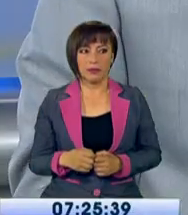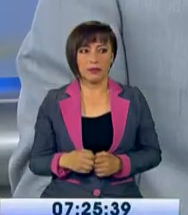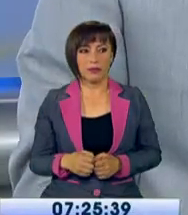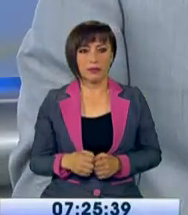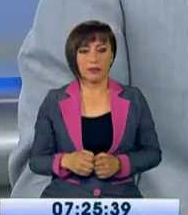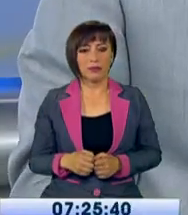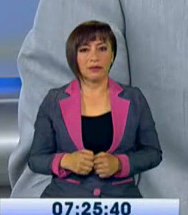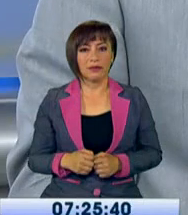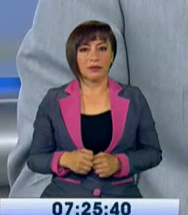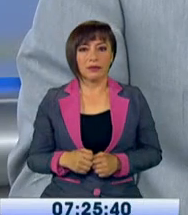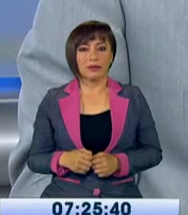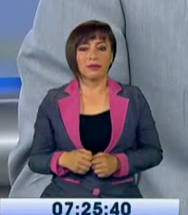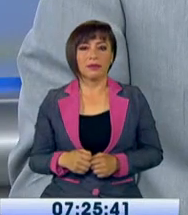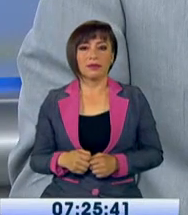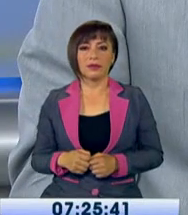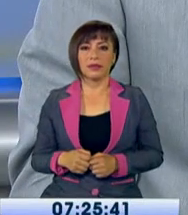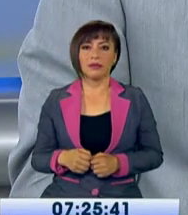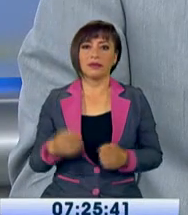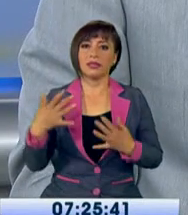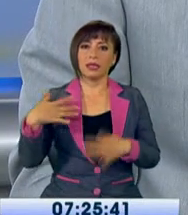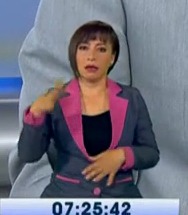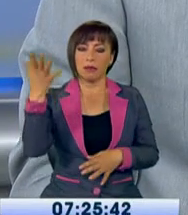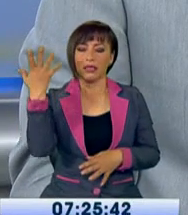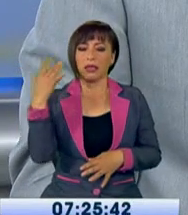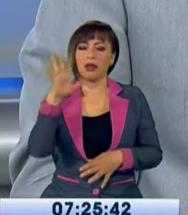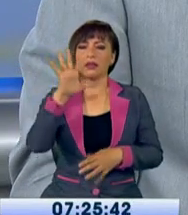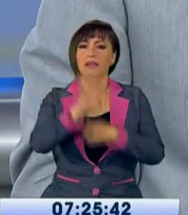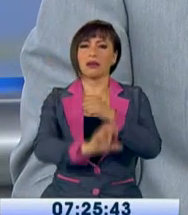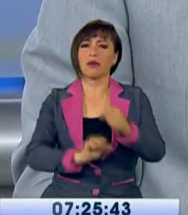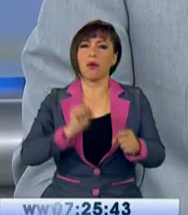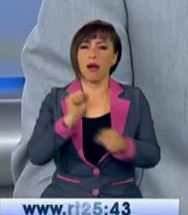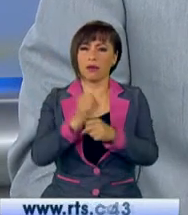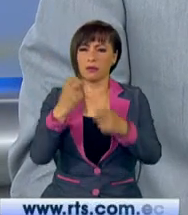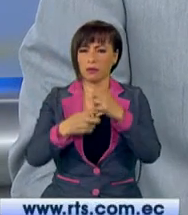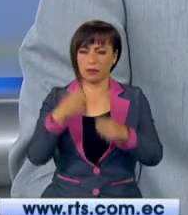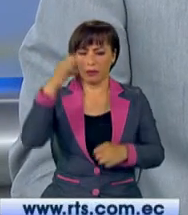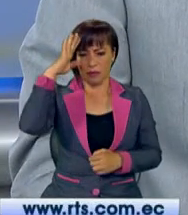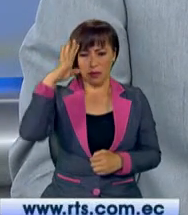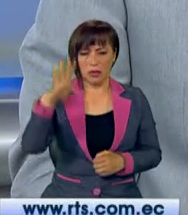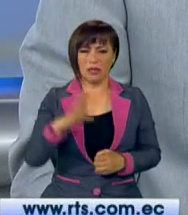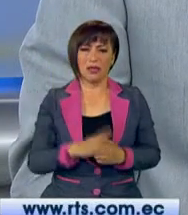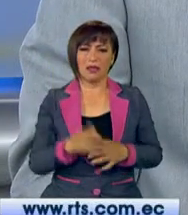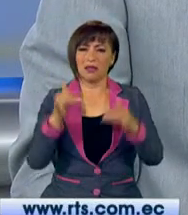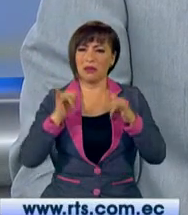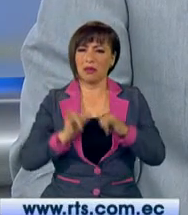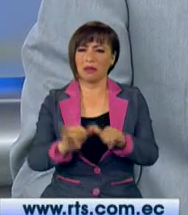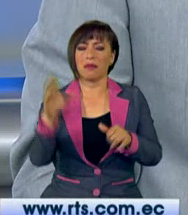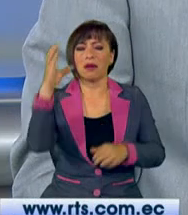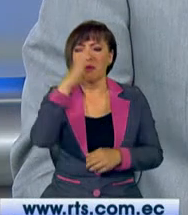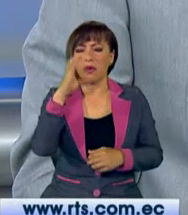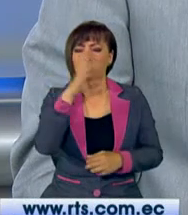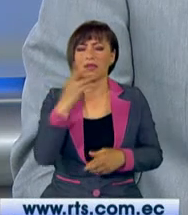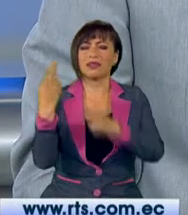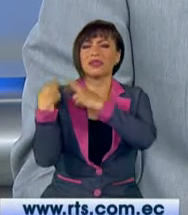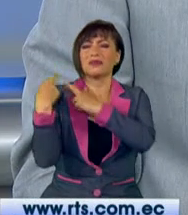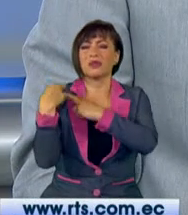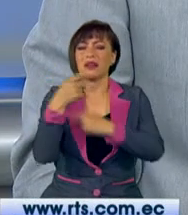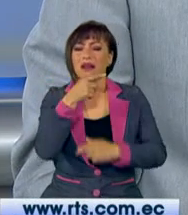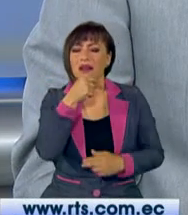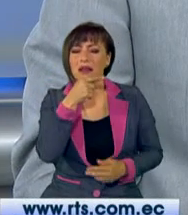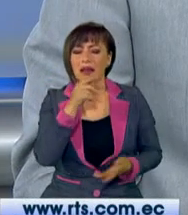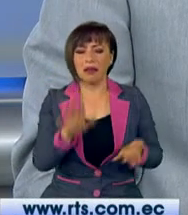Y al cumplirse 5 años de la rebelión policial el 30 de septiembre del año 2010, todavía no se ha logrado determinar a los responsables de la muerte